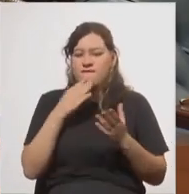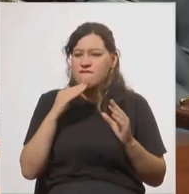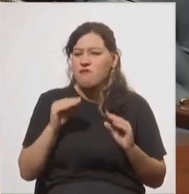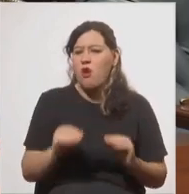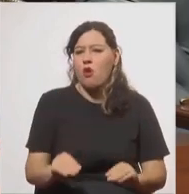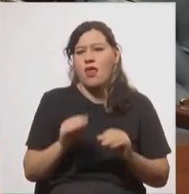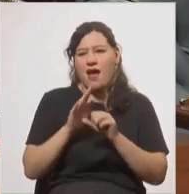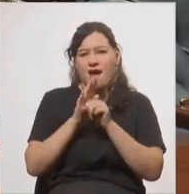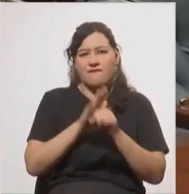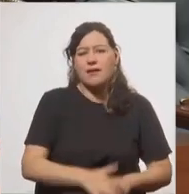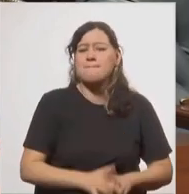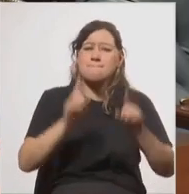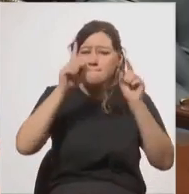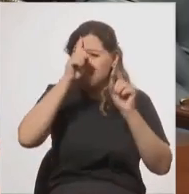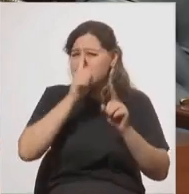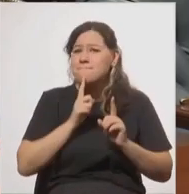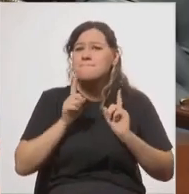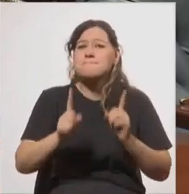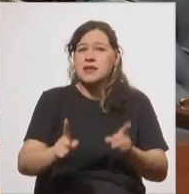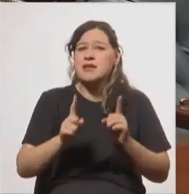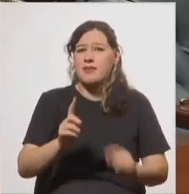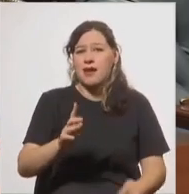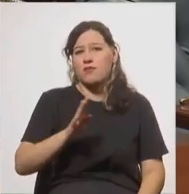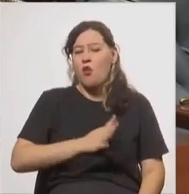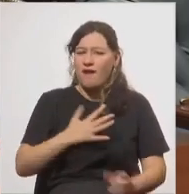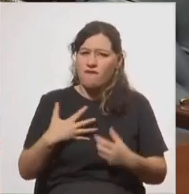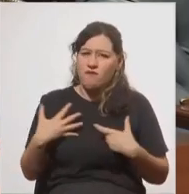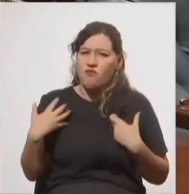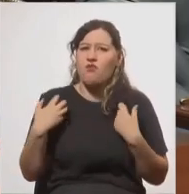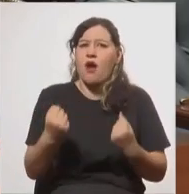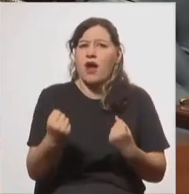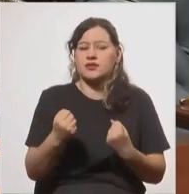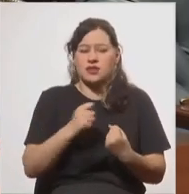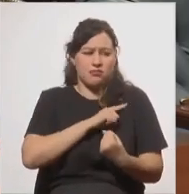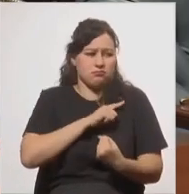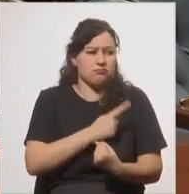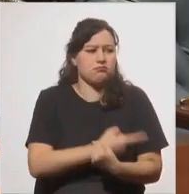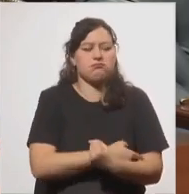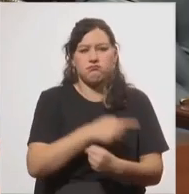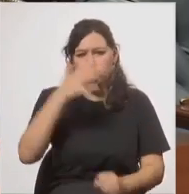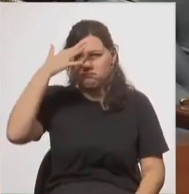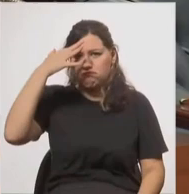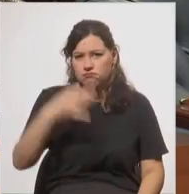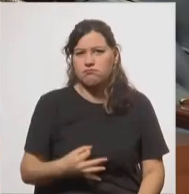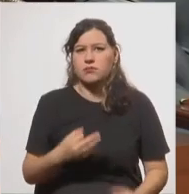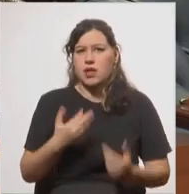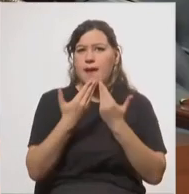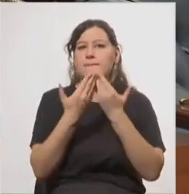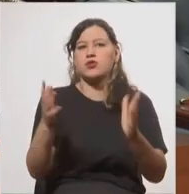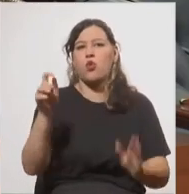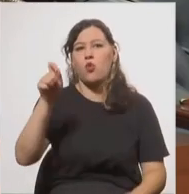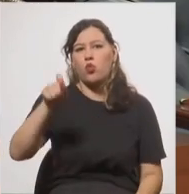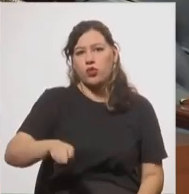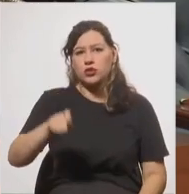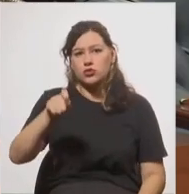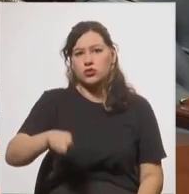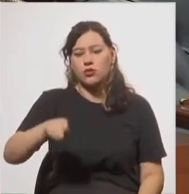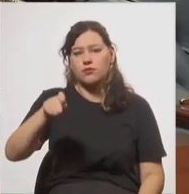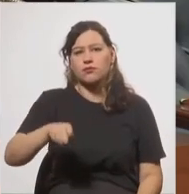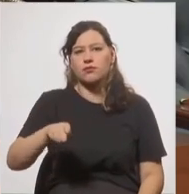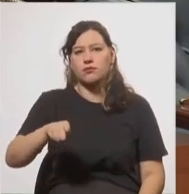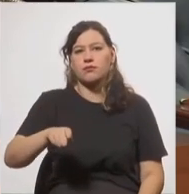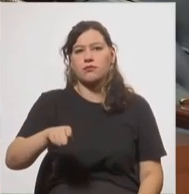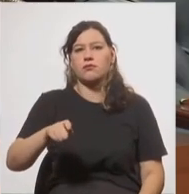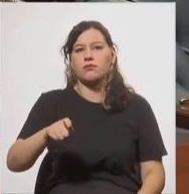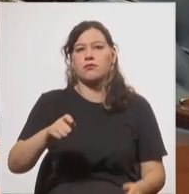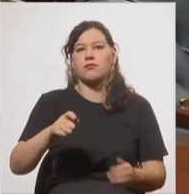Esta es la misma mujer que con fuerza y convicción decidió encarar un juicio para que se resarciera al